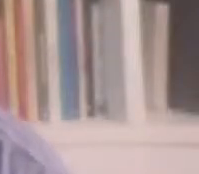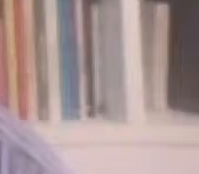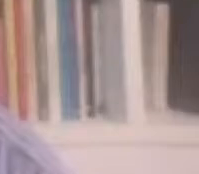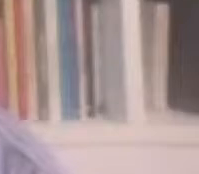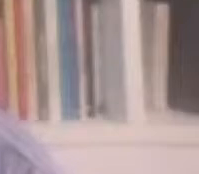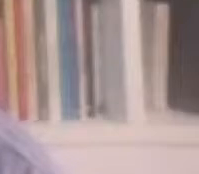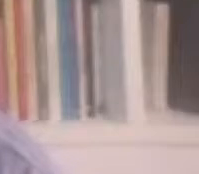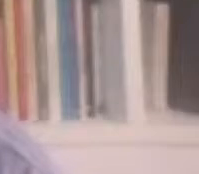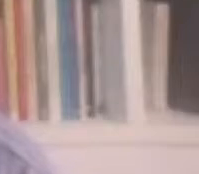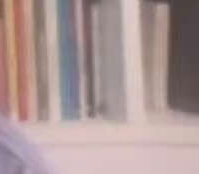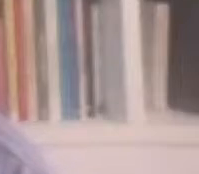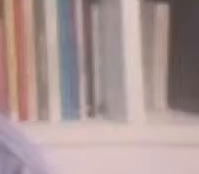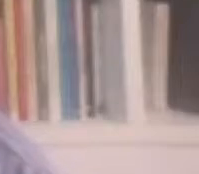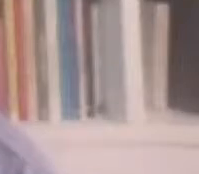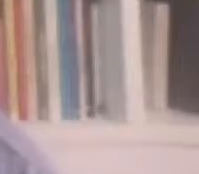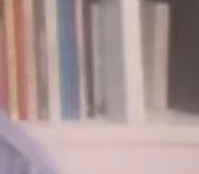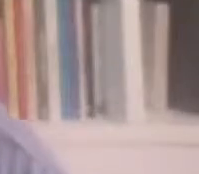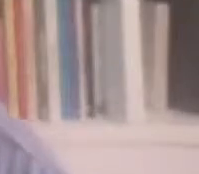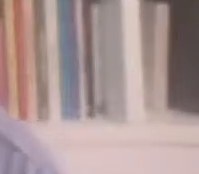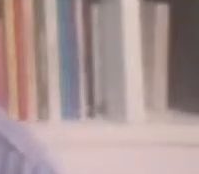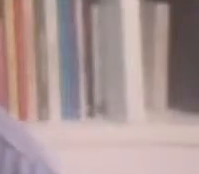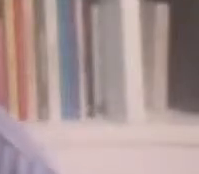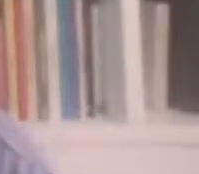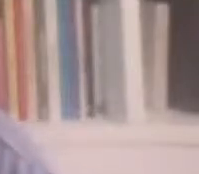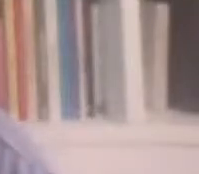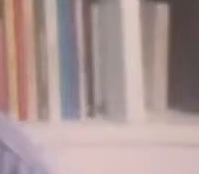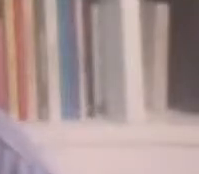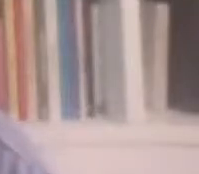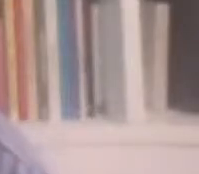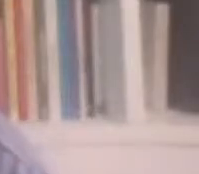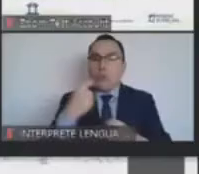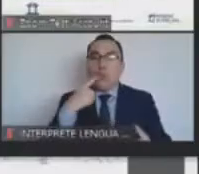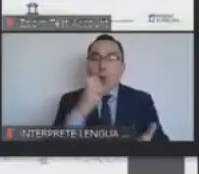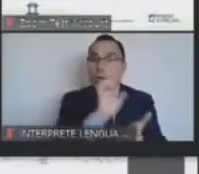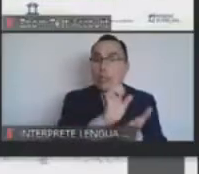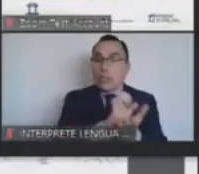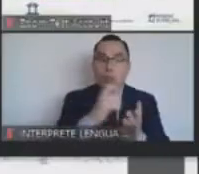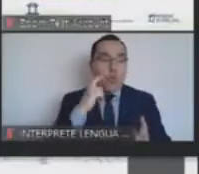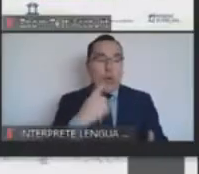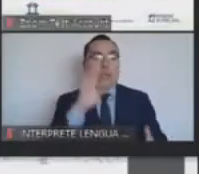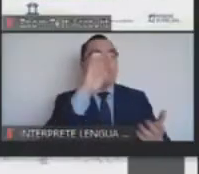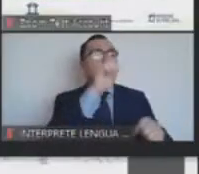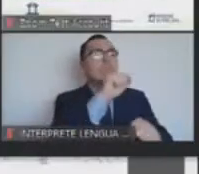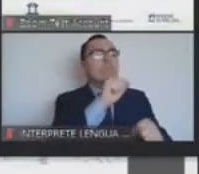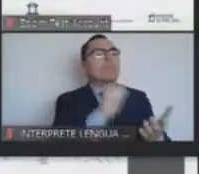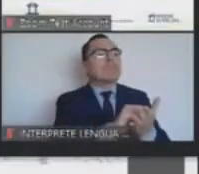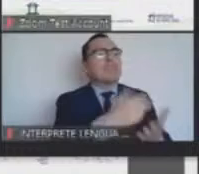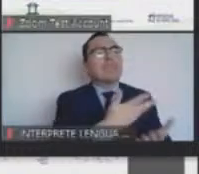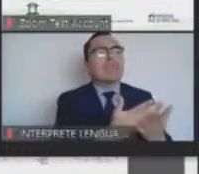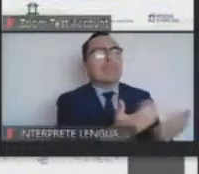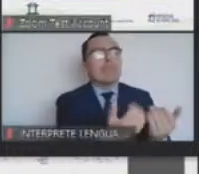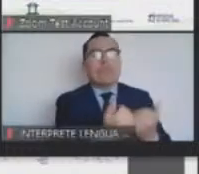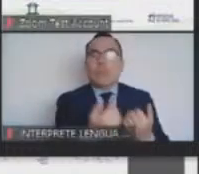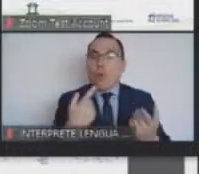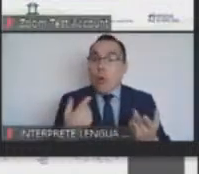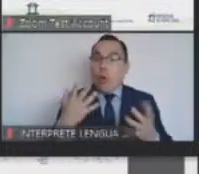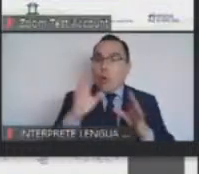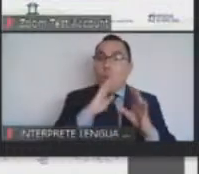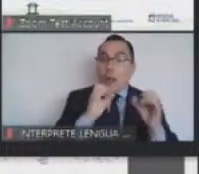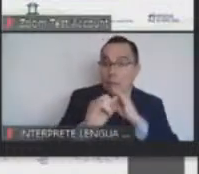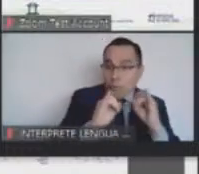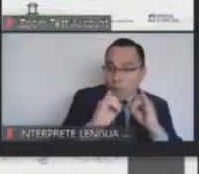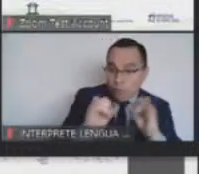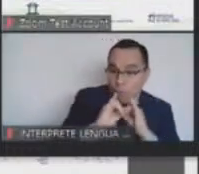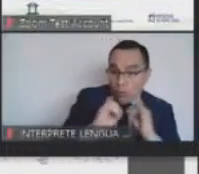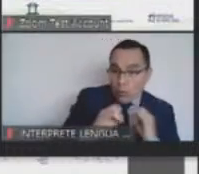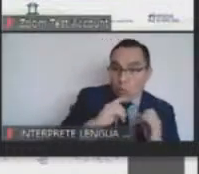ciudadanos exijan mejores servicios al Estado porque pueden saber qué es lo que se les está dando. reducen el riesgo de captura de las políticas públicas